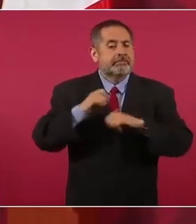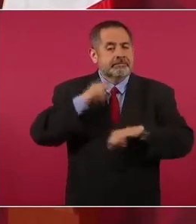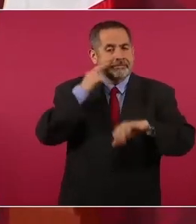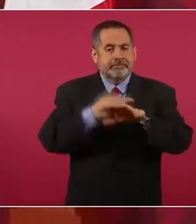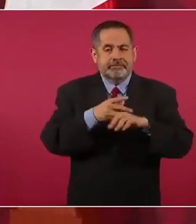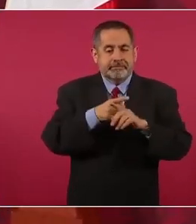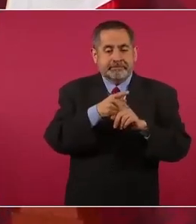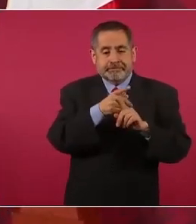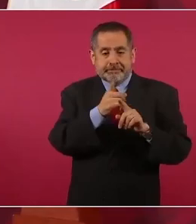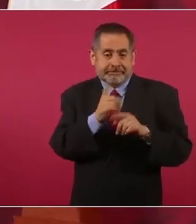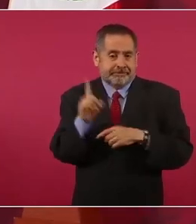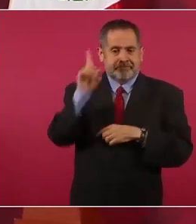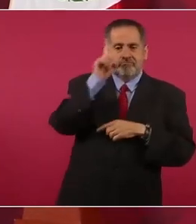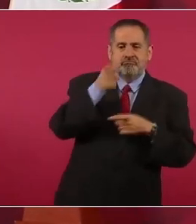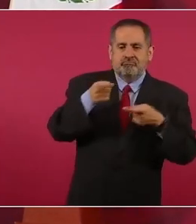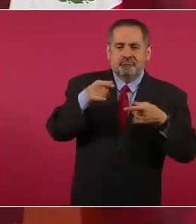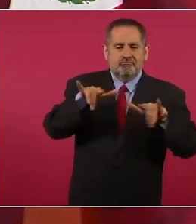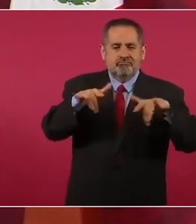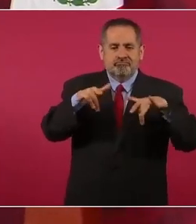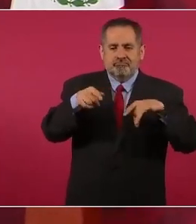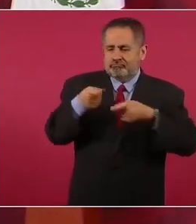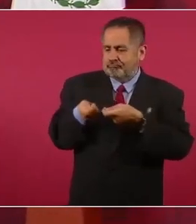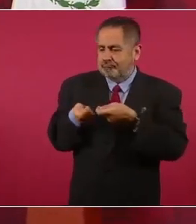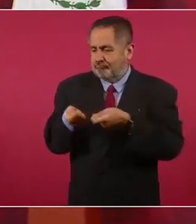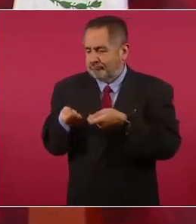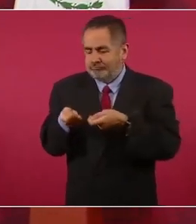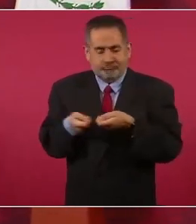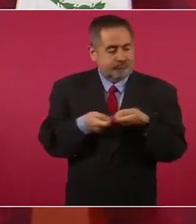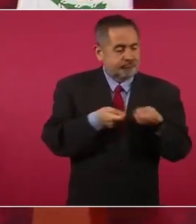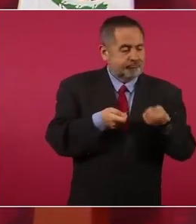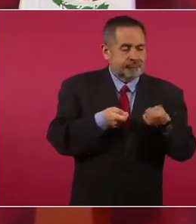por el mismo titiritero.